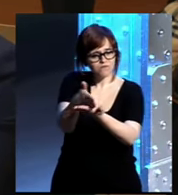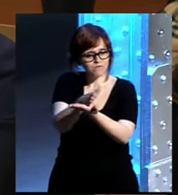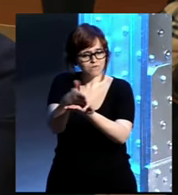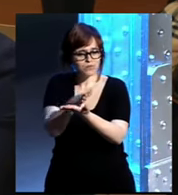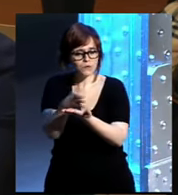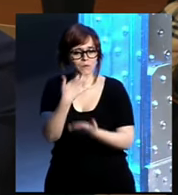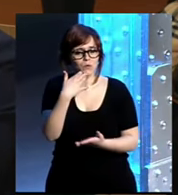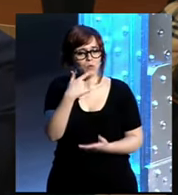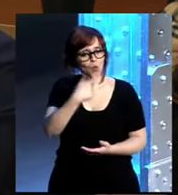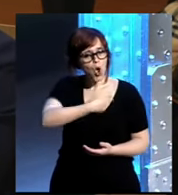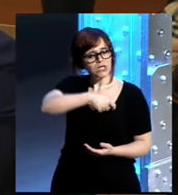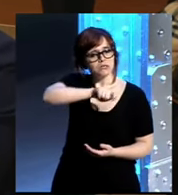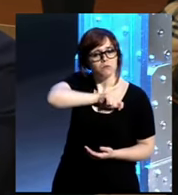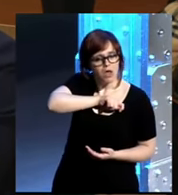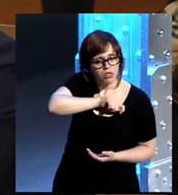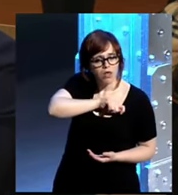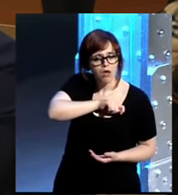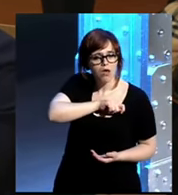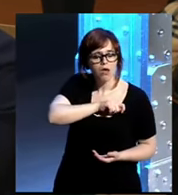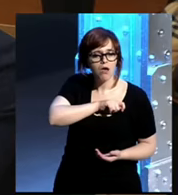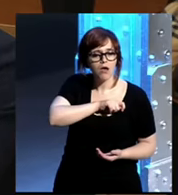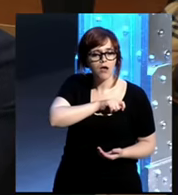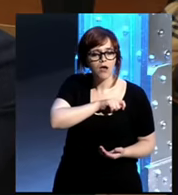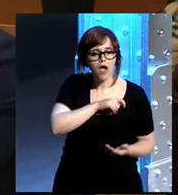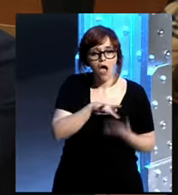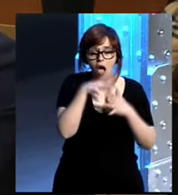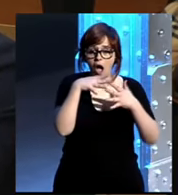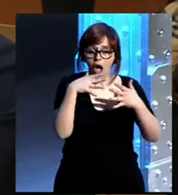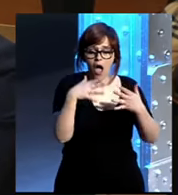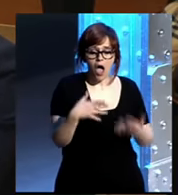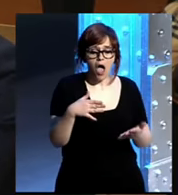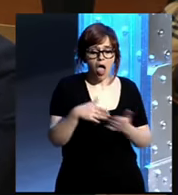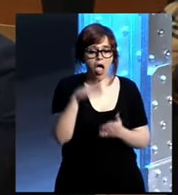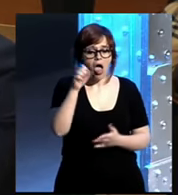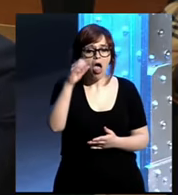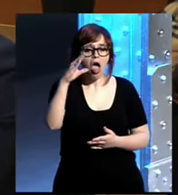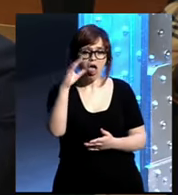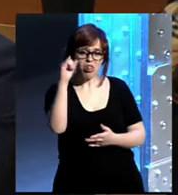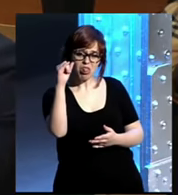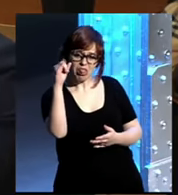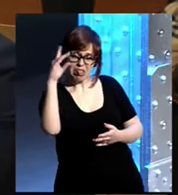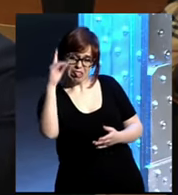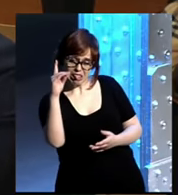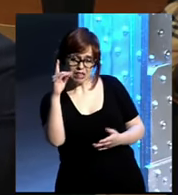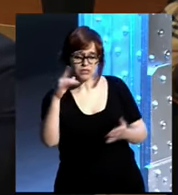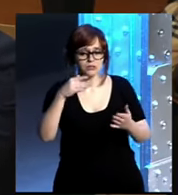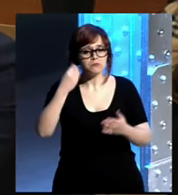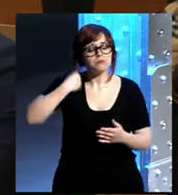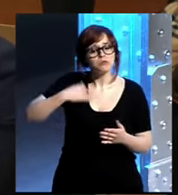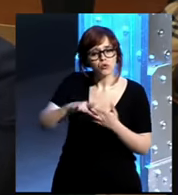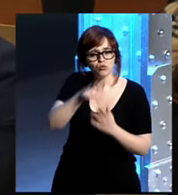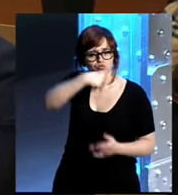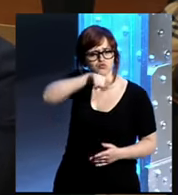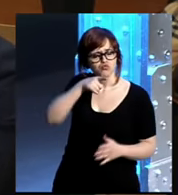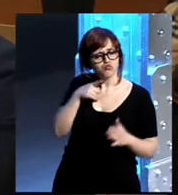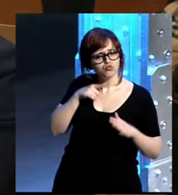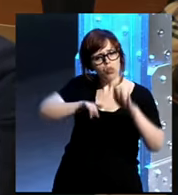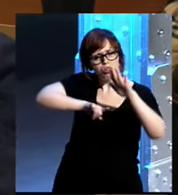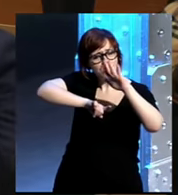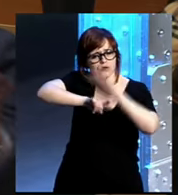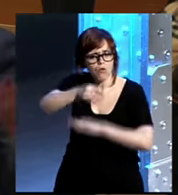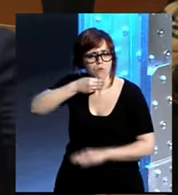la ECID, puesto que estamos en un momento en el que la restricción presupuestaria para la ayuda oficial al desarrollo ha sido brutal, no solamente en el